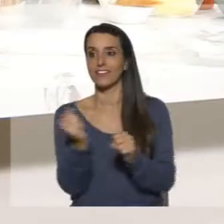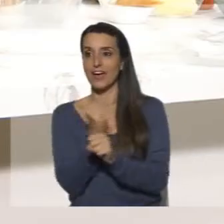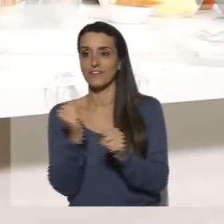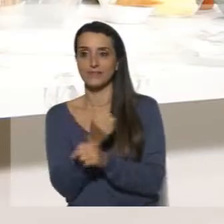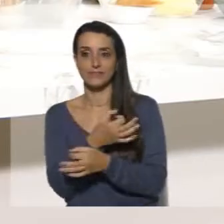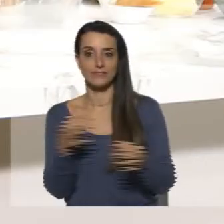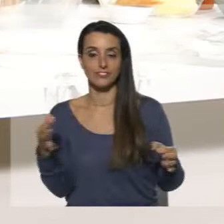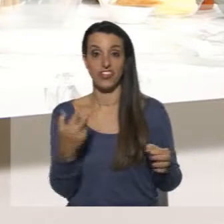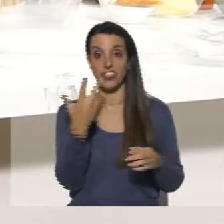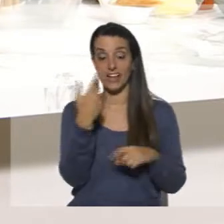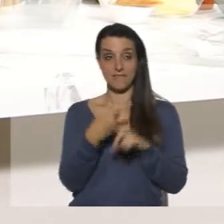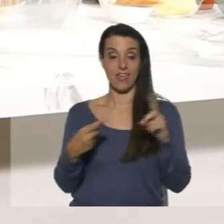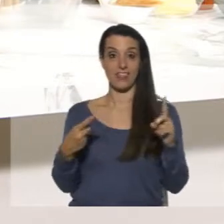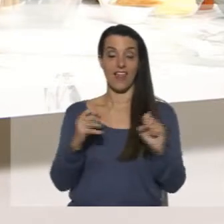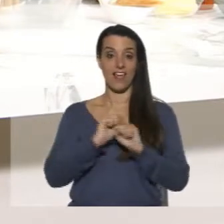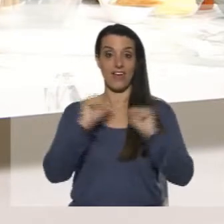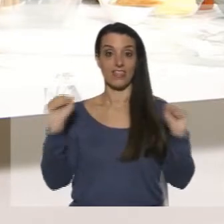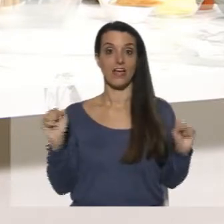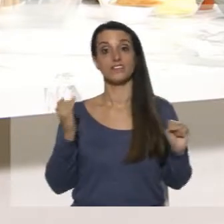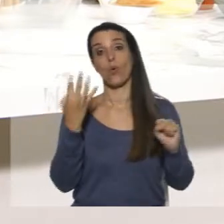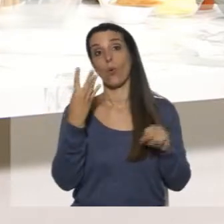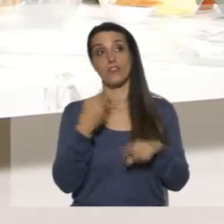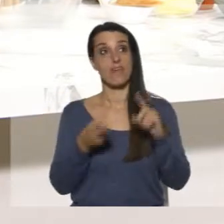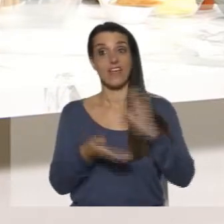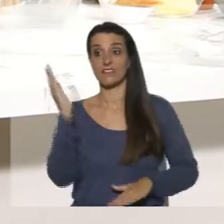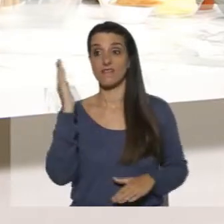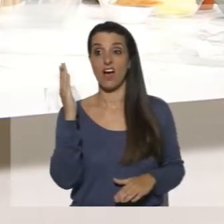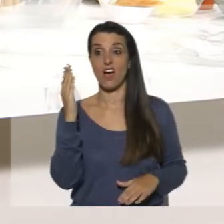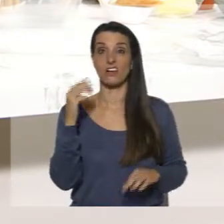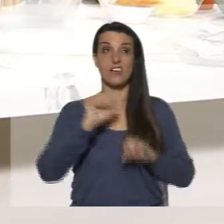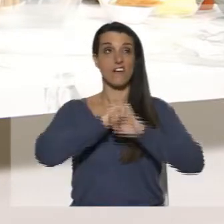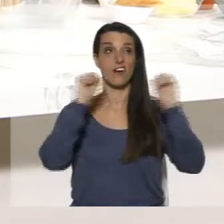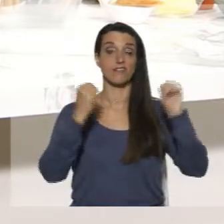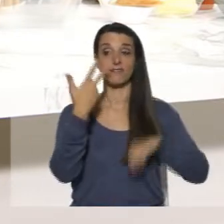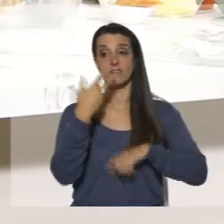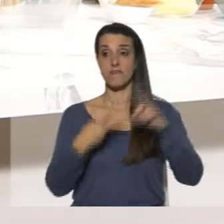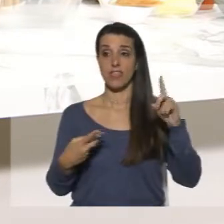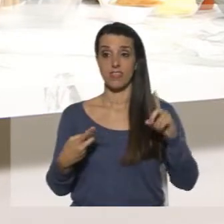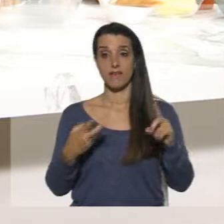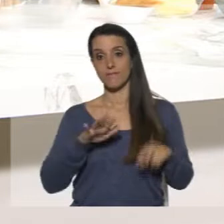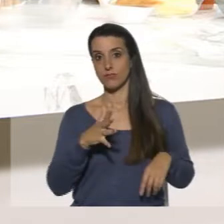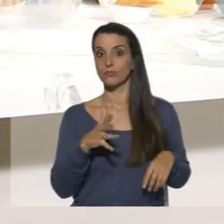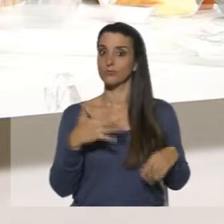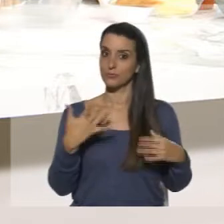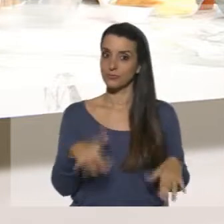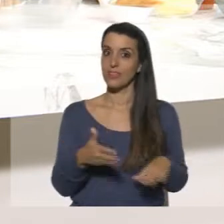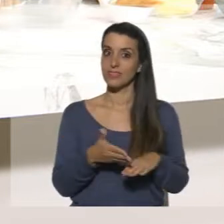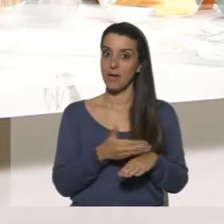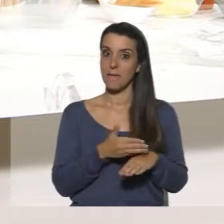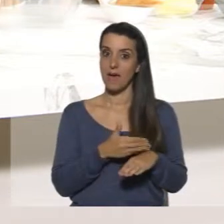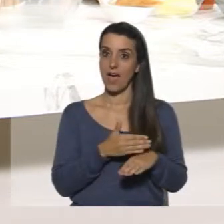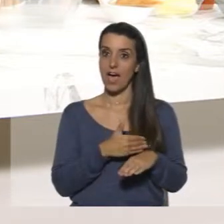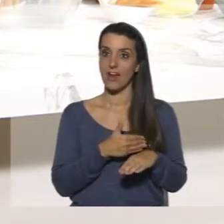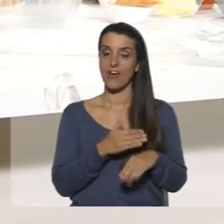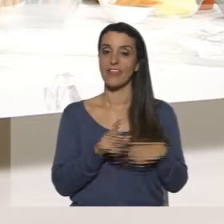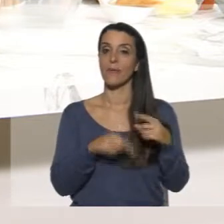el 3:30, me imagino. Y sí, 4:30 arranca, imagínense, claro. Claro, bien tempranito, es lo que tiene, muy tempranito. Ahora que siesta me